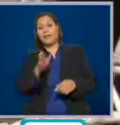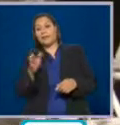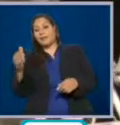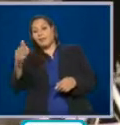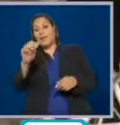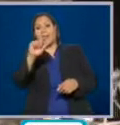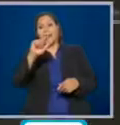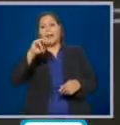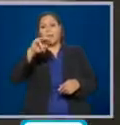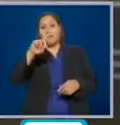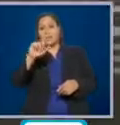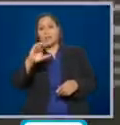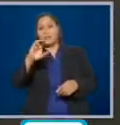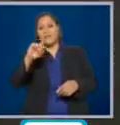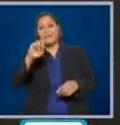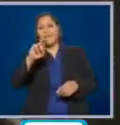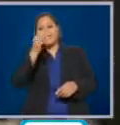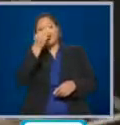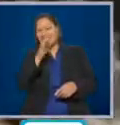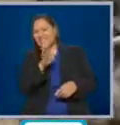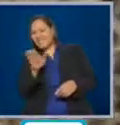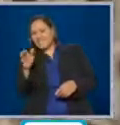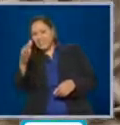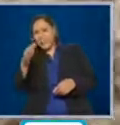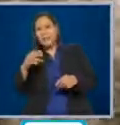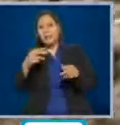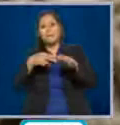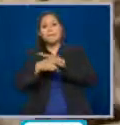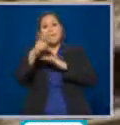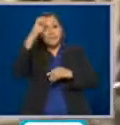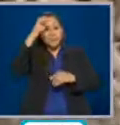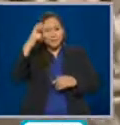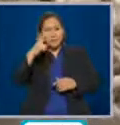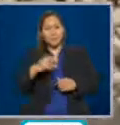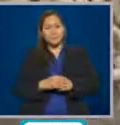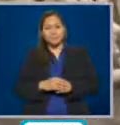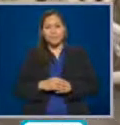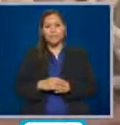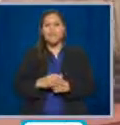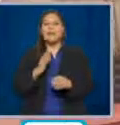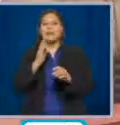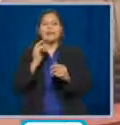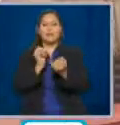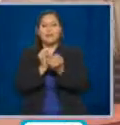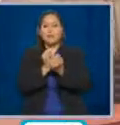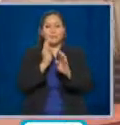Alameda Central, a un ladito. Al ladito. Metro Hidalgo, Metrobús Hidalgo. Pues también. otra opción